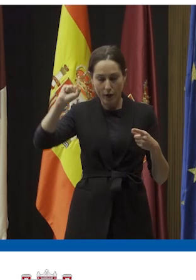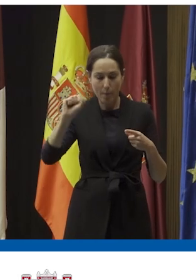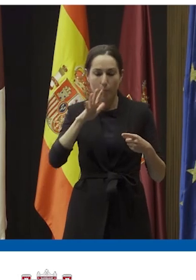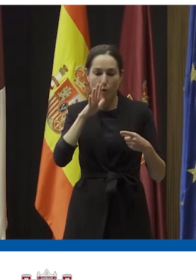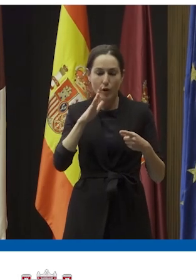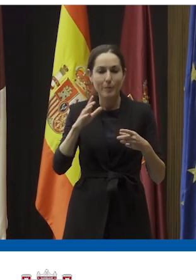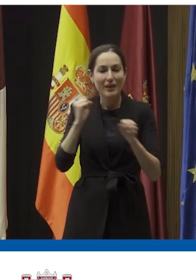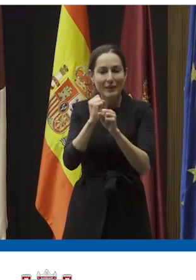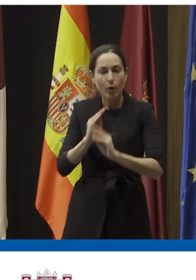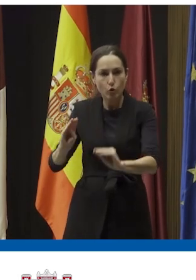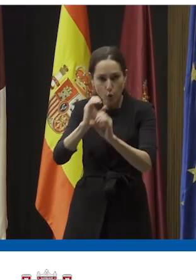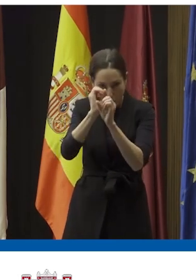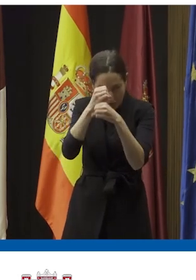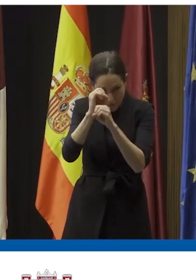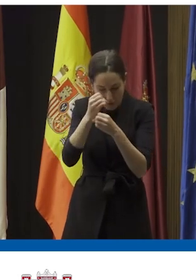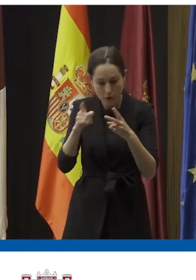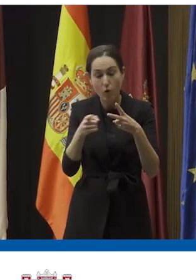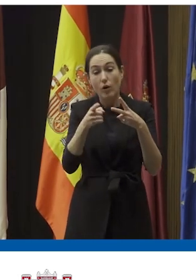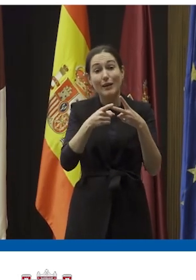del año, Premio Onda Ser